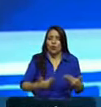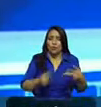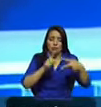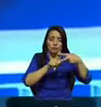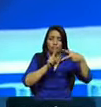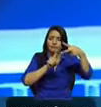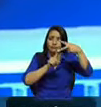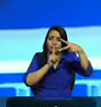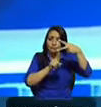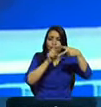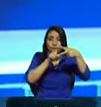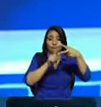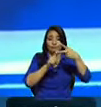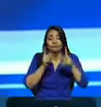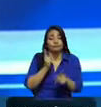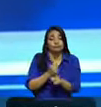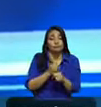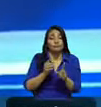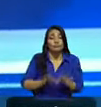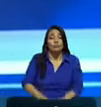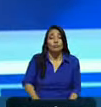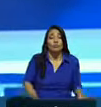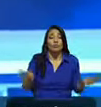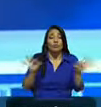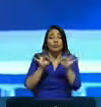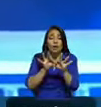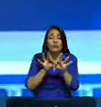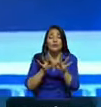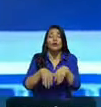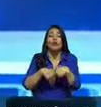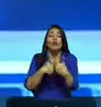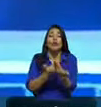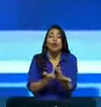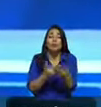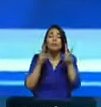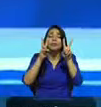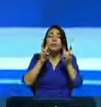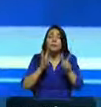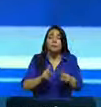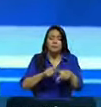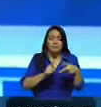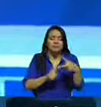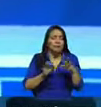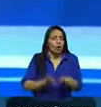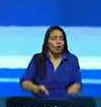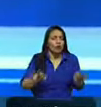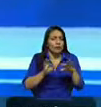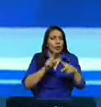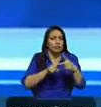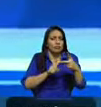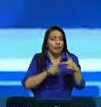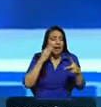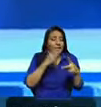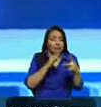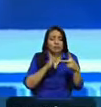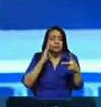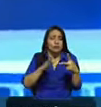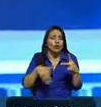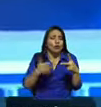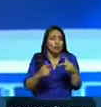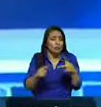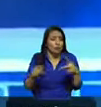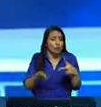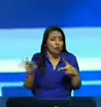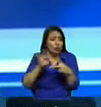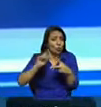sí es importante el elemento de la infraestructura, por supuesto que es fundamental, pero no es el único, no es el determinante,